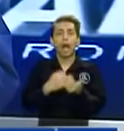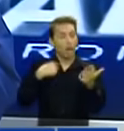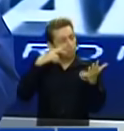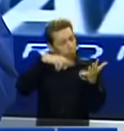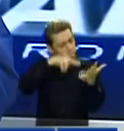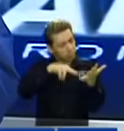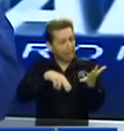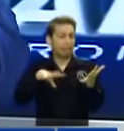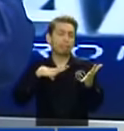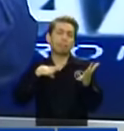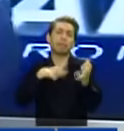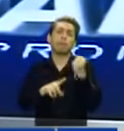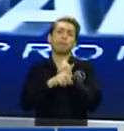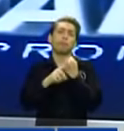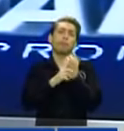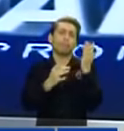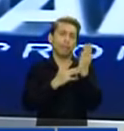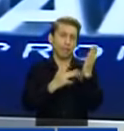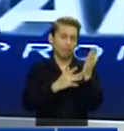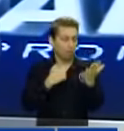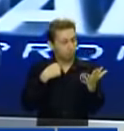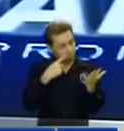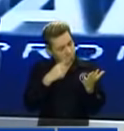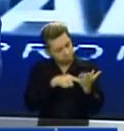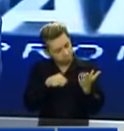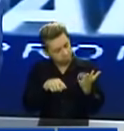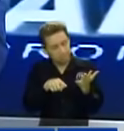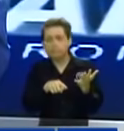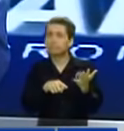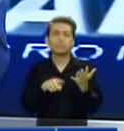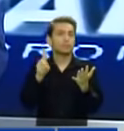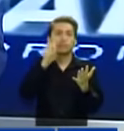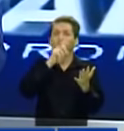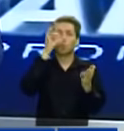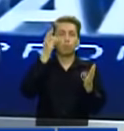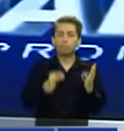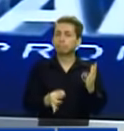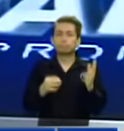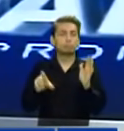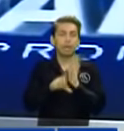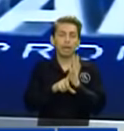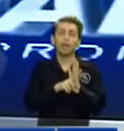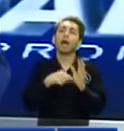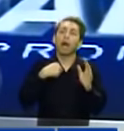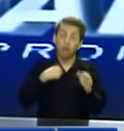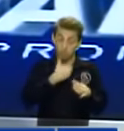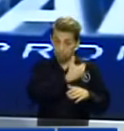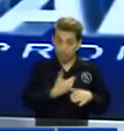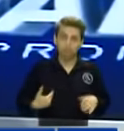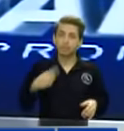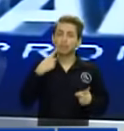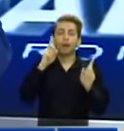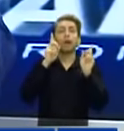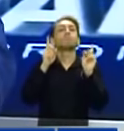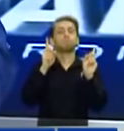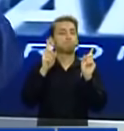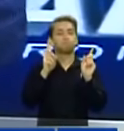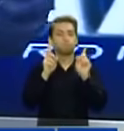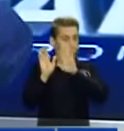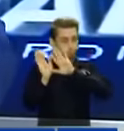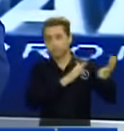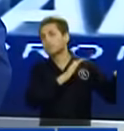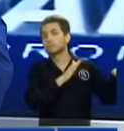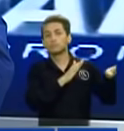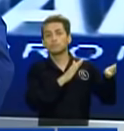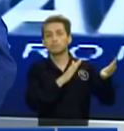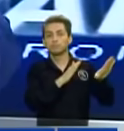solo lo vetamos, sino mandamos un proyecto de ley para sustituir el decreto 15-2020. Preocupados de que